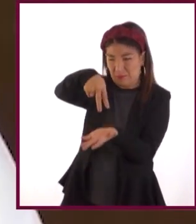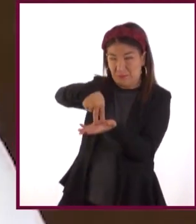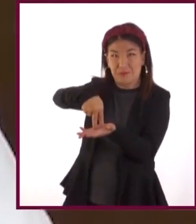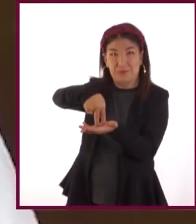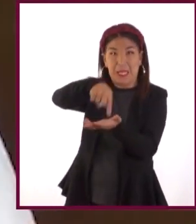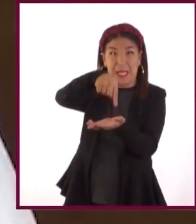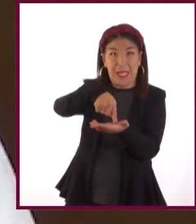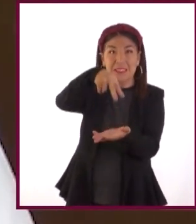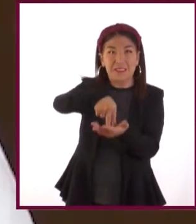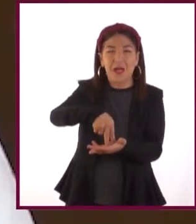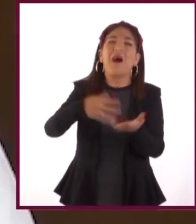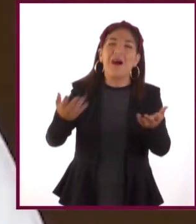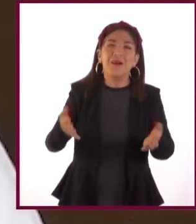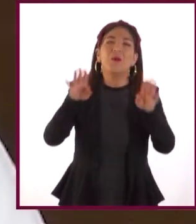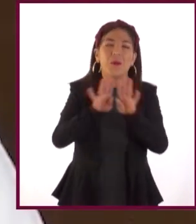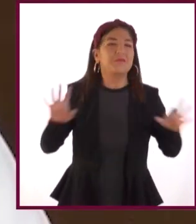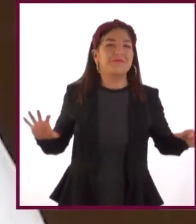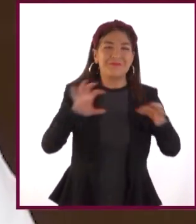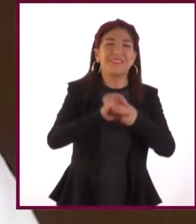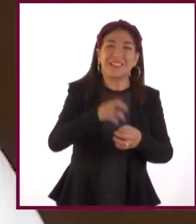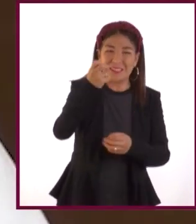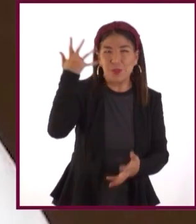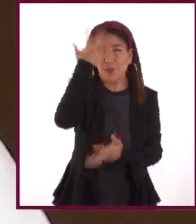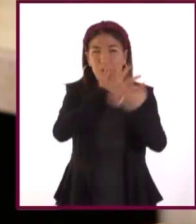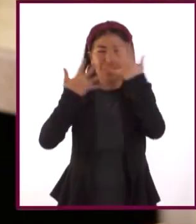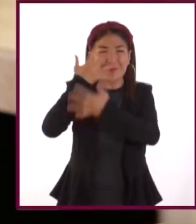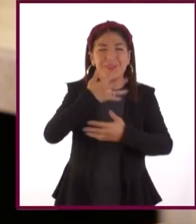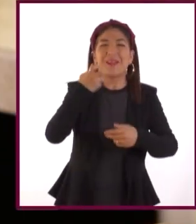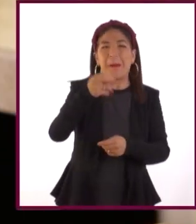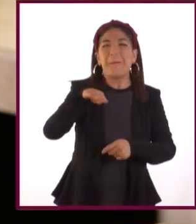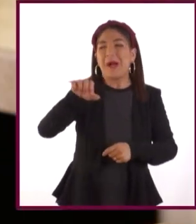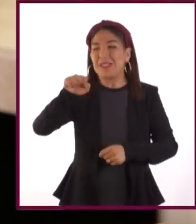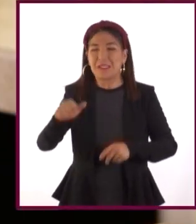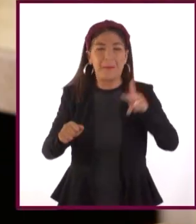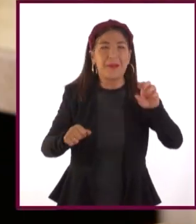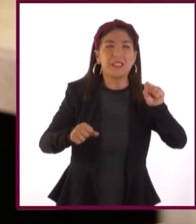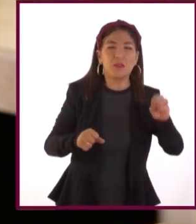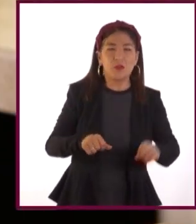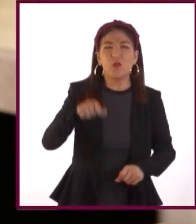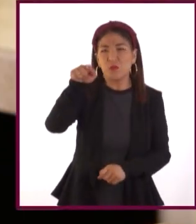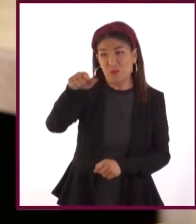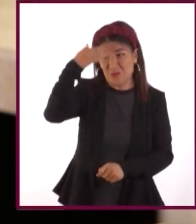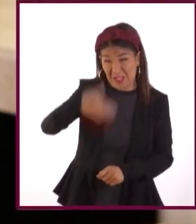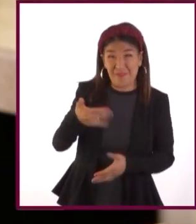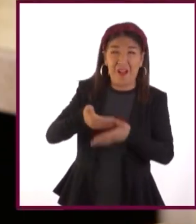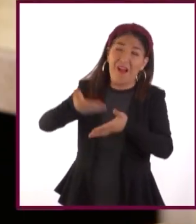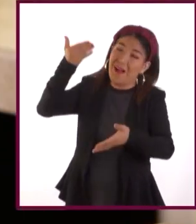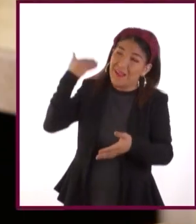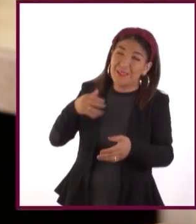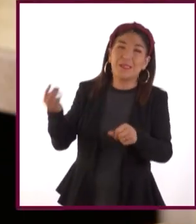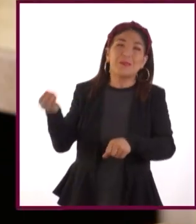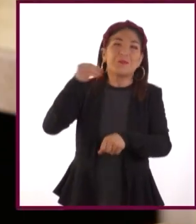variables de dirección y sentido, porque se da por entendido que la fuerza o el peso,